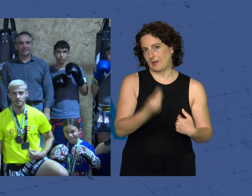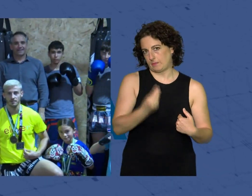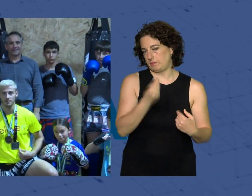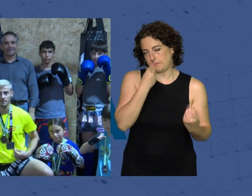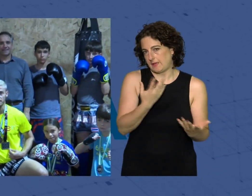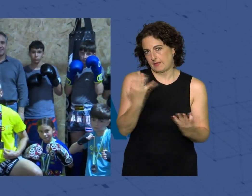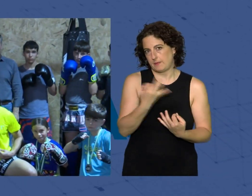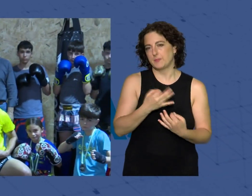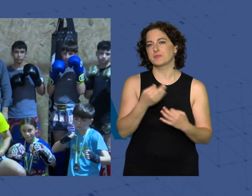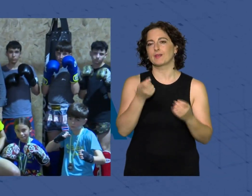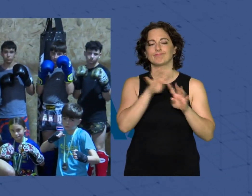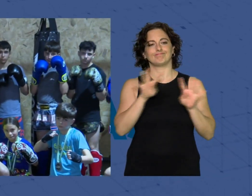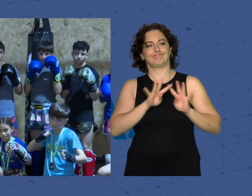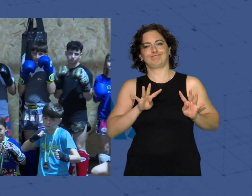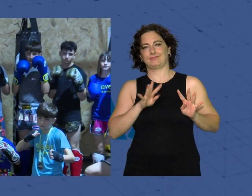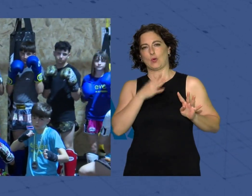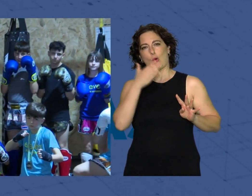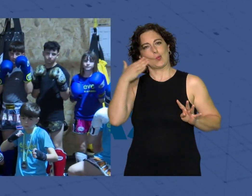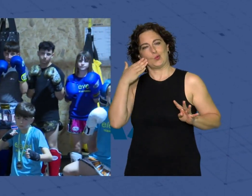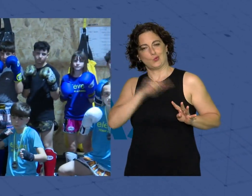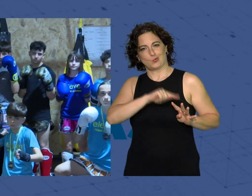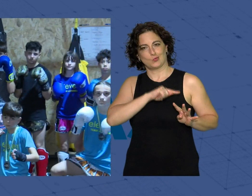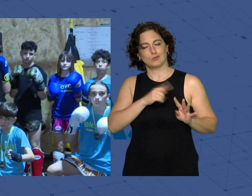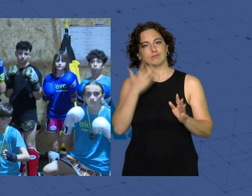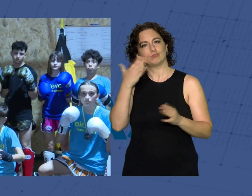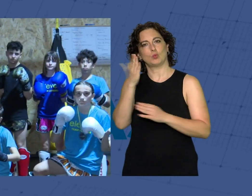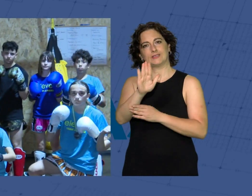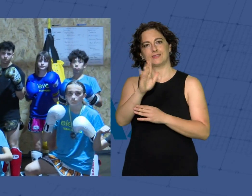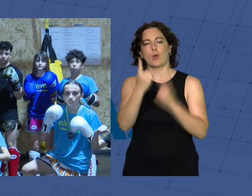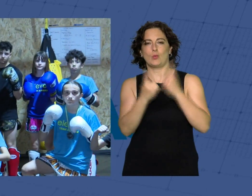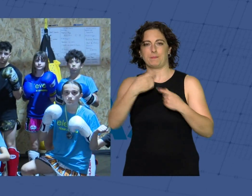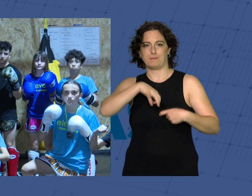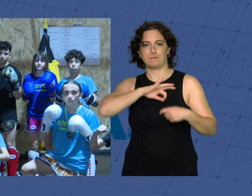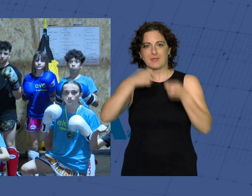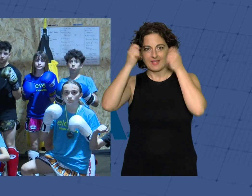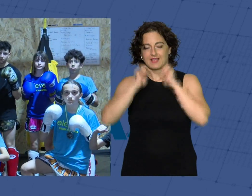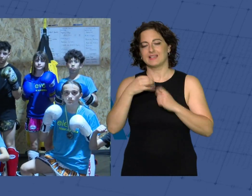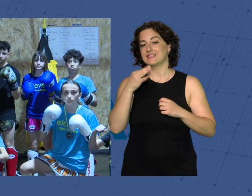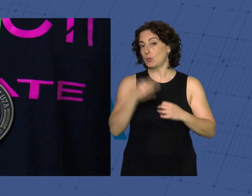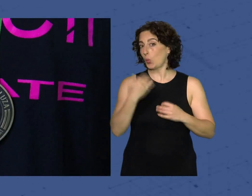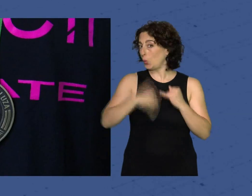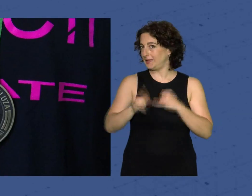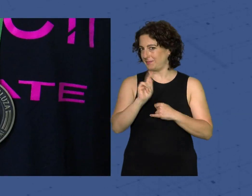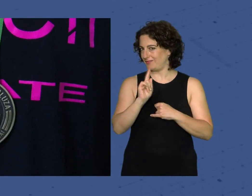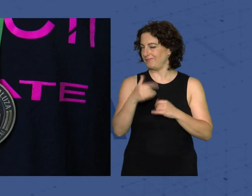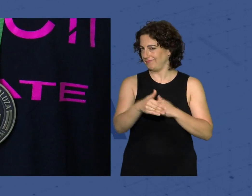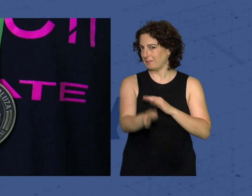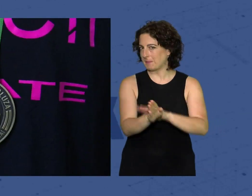posaba los componentes de Eleven Team Almería mostrando alguna de sus medallas que seguro no serán las últimas.